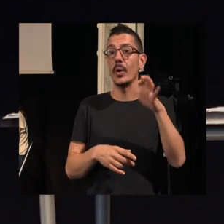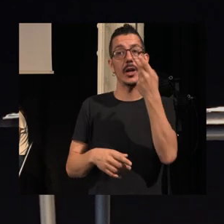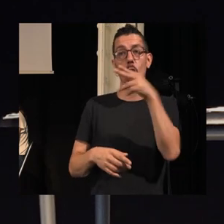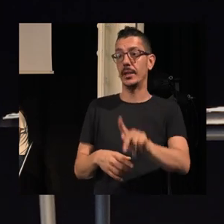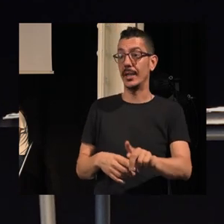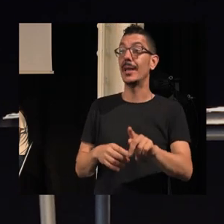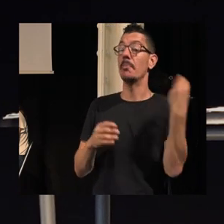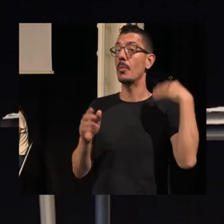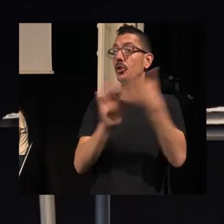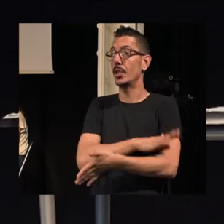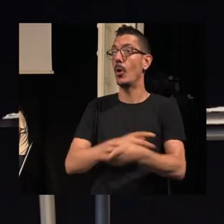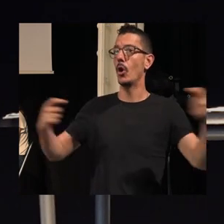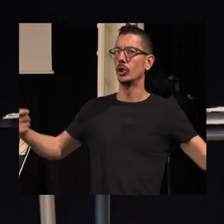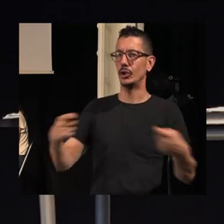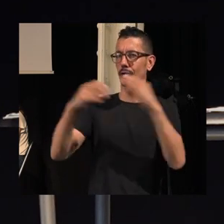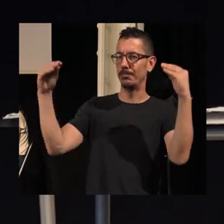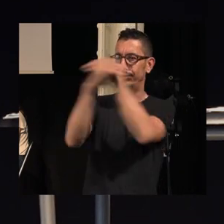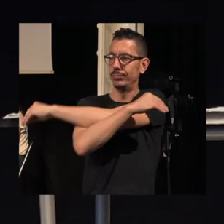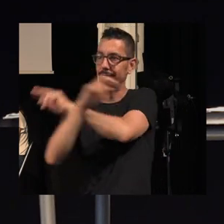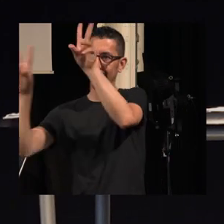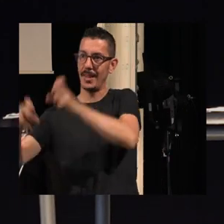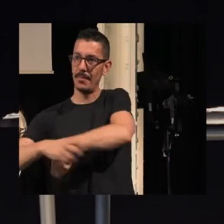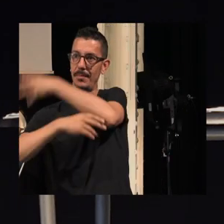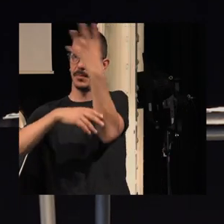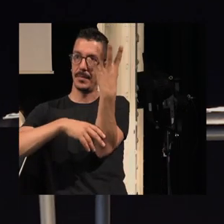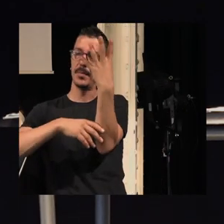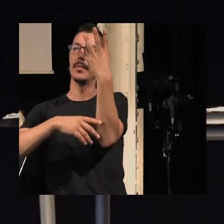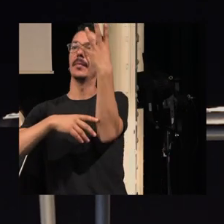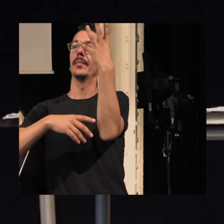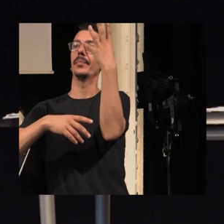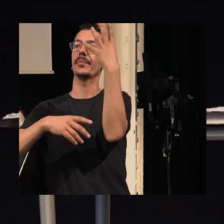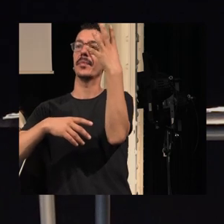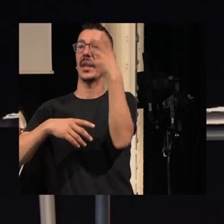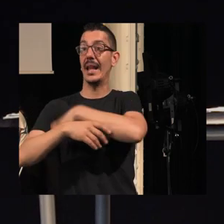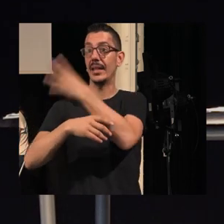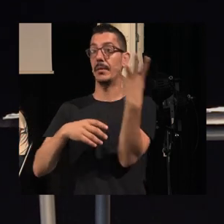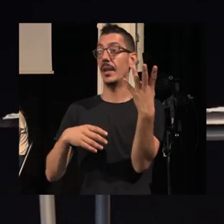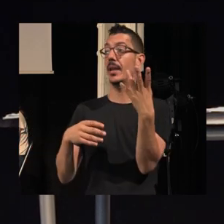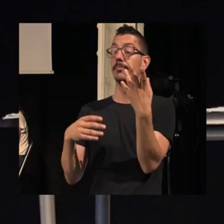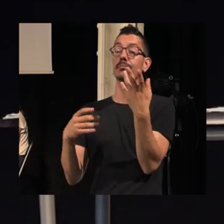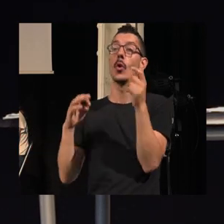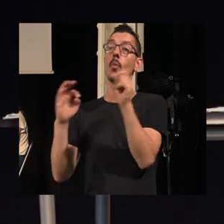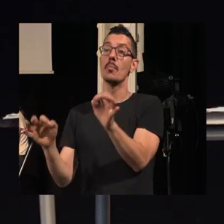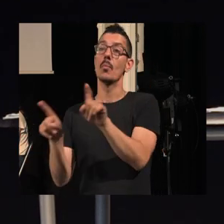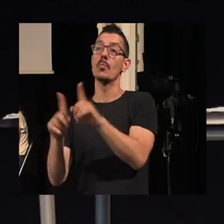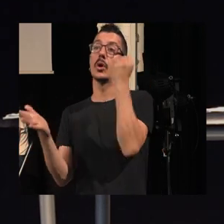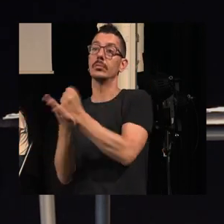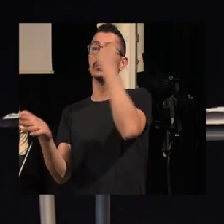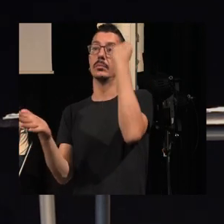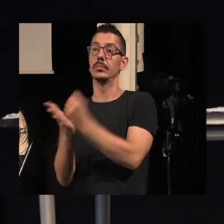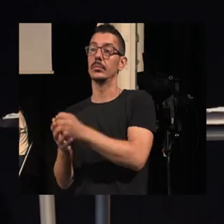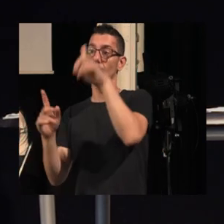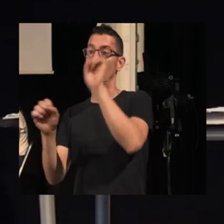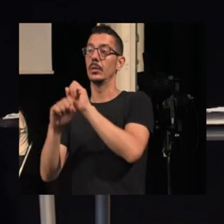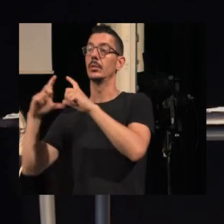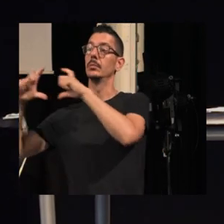manera hablar actualmente de ese tipo de siglas es hablar de, uno, de que